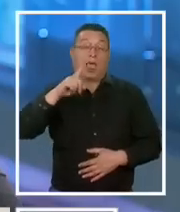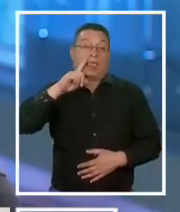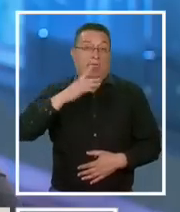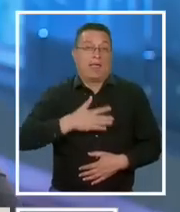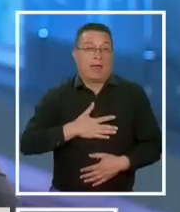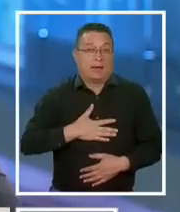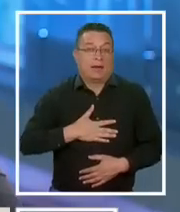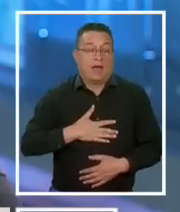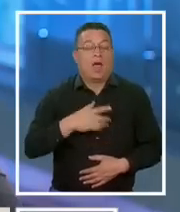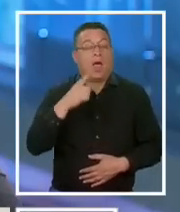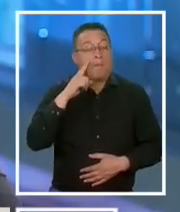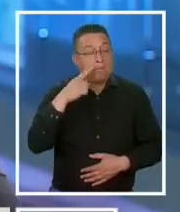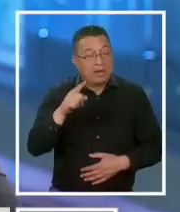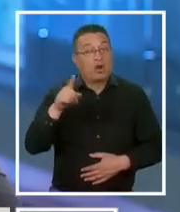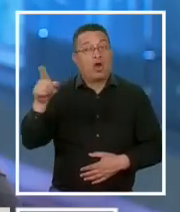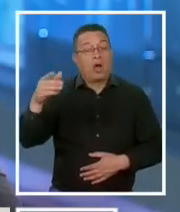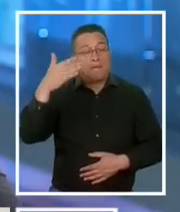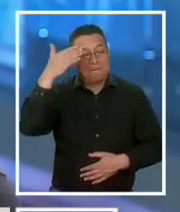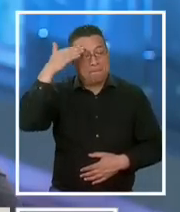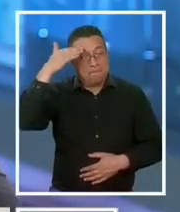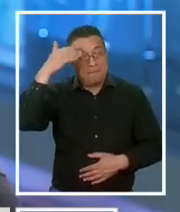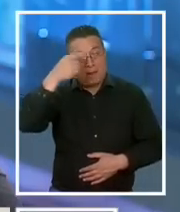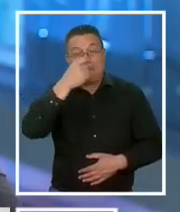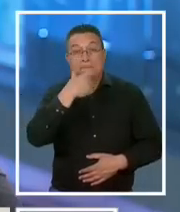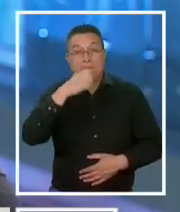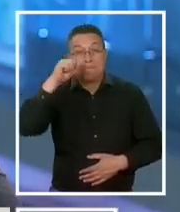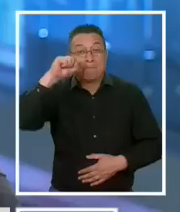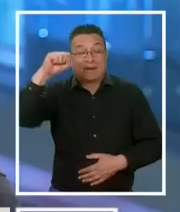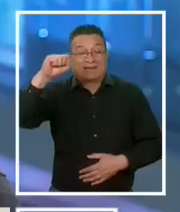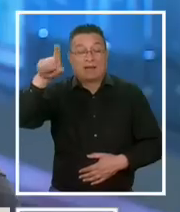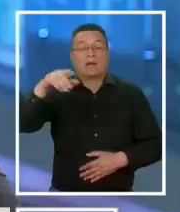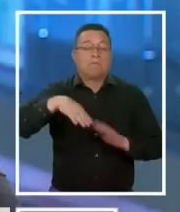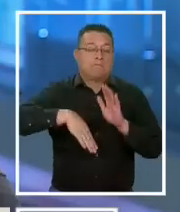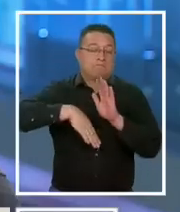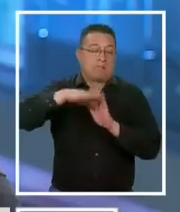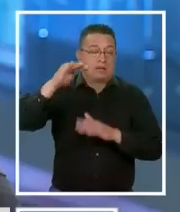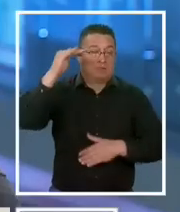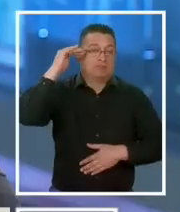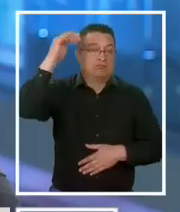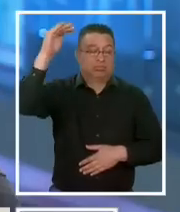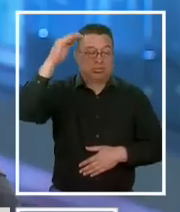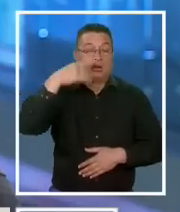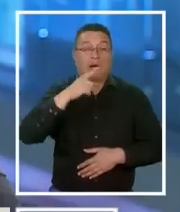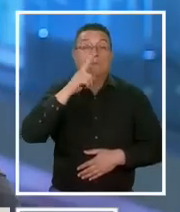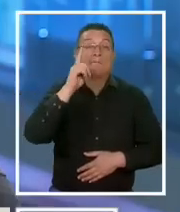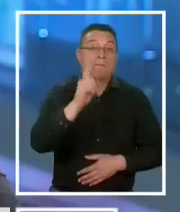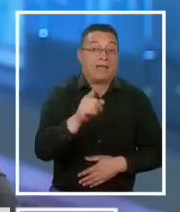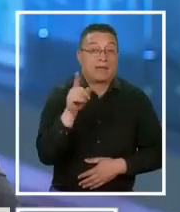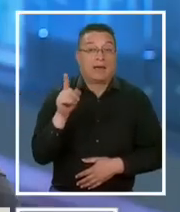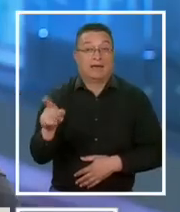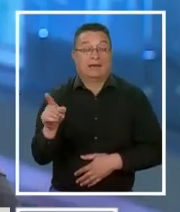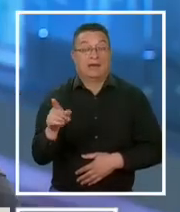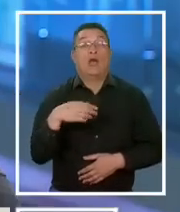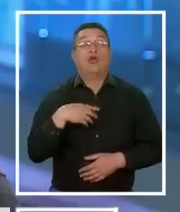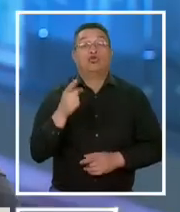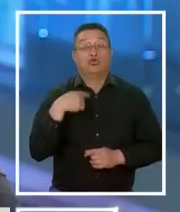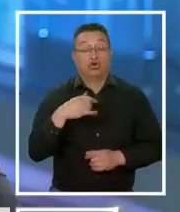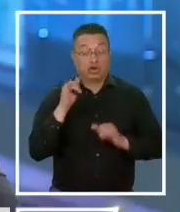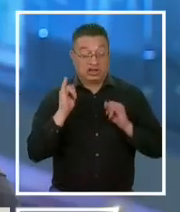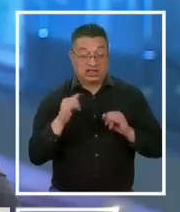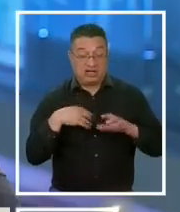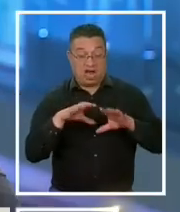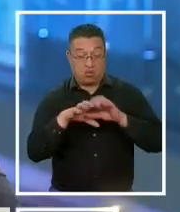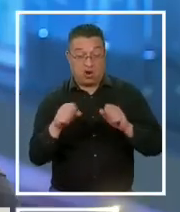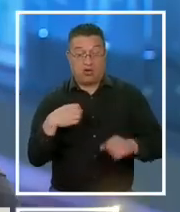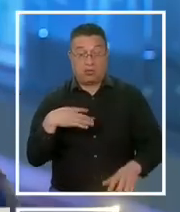me parece que el presidente de la república En definitiva el que tiene que decidir Quién es la persona más idónea para el Ministerio Público si yo si yo estaba conforme con